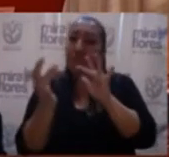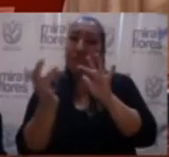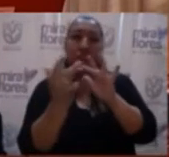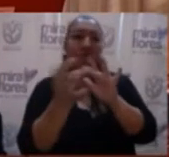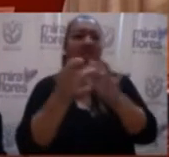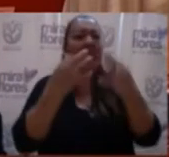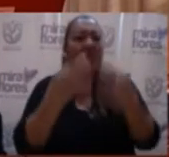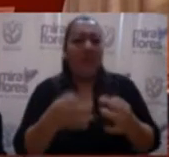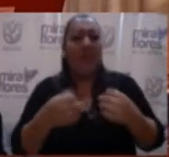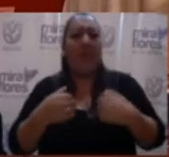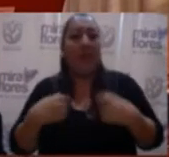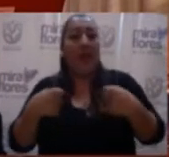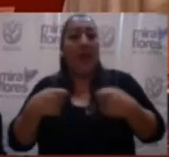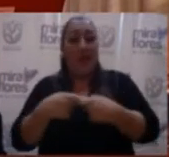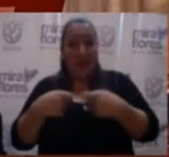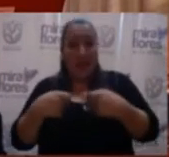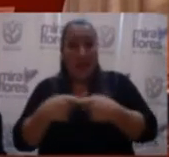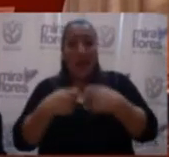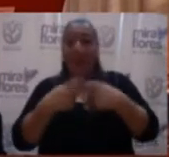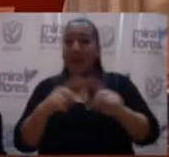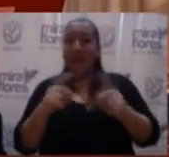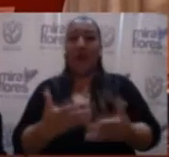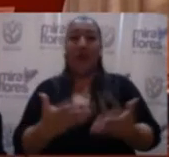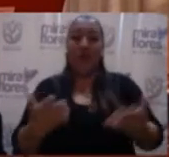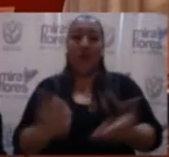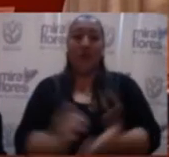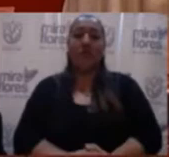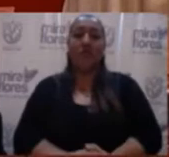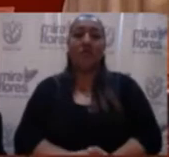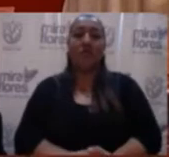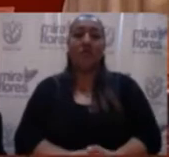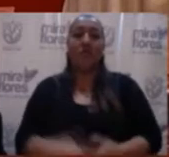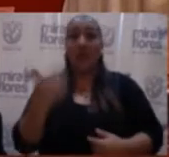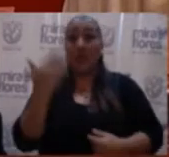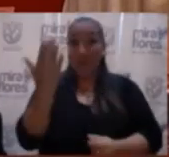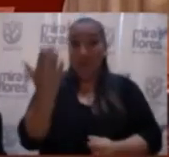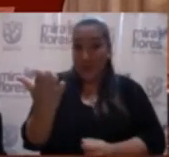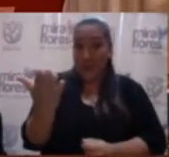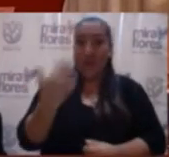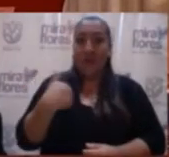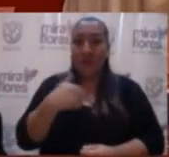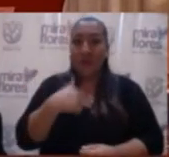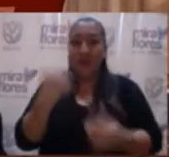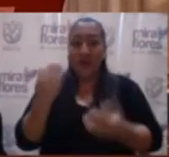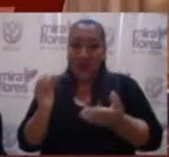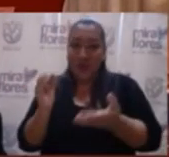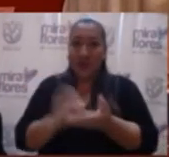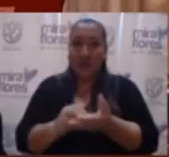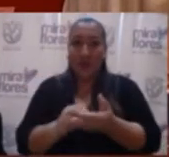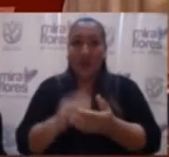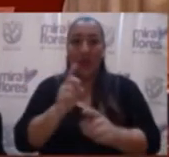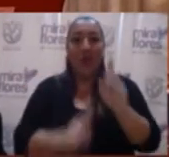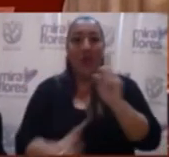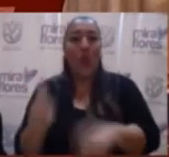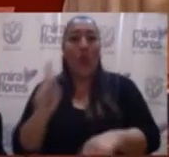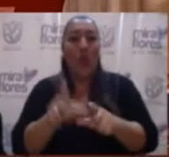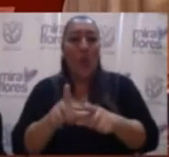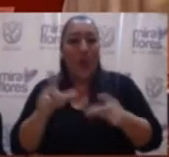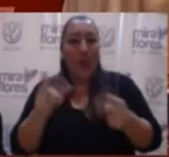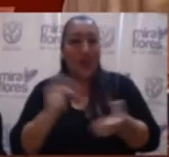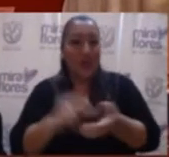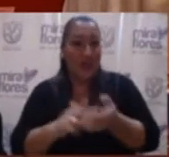al Internet y a todos los derivados del Internet. Eso nos posiciona en un determinado